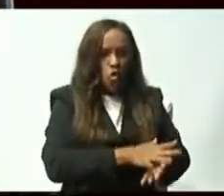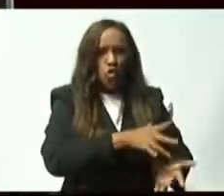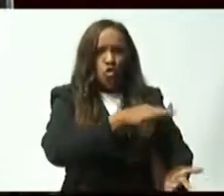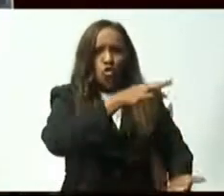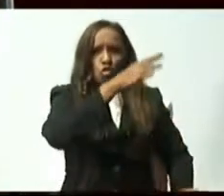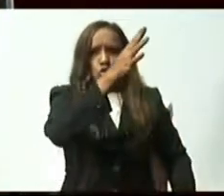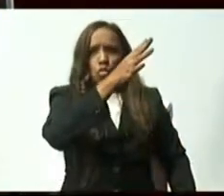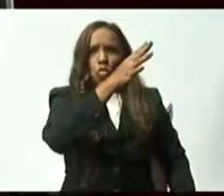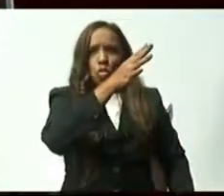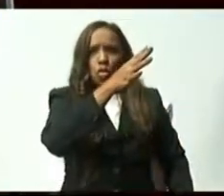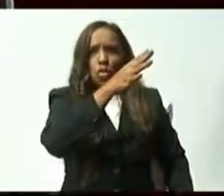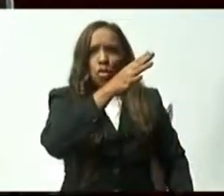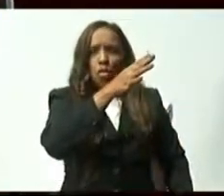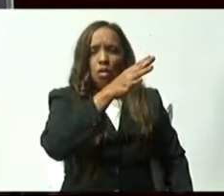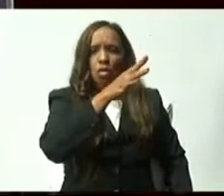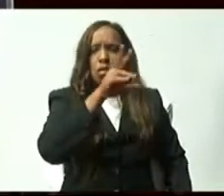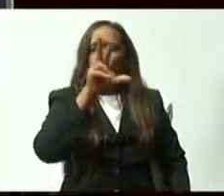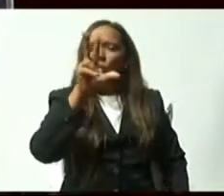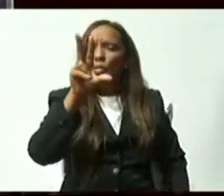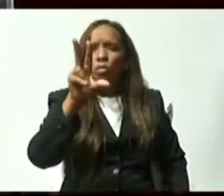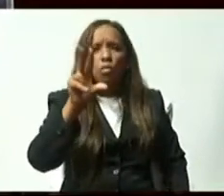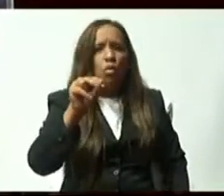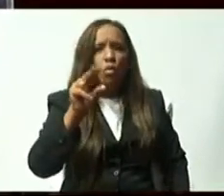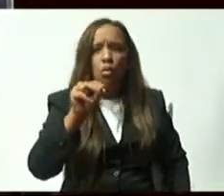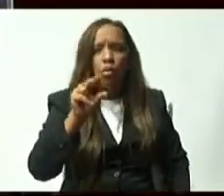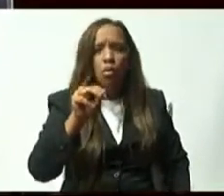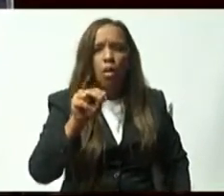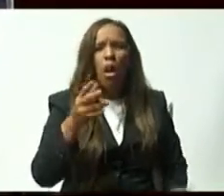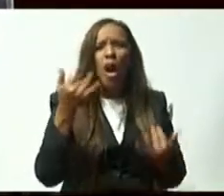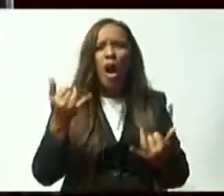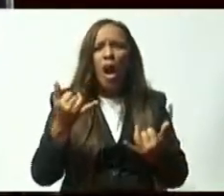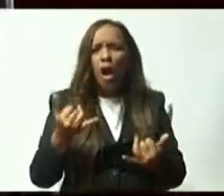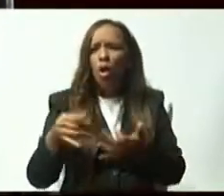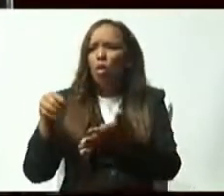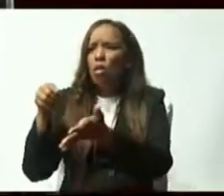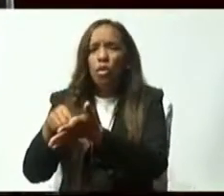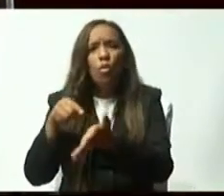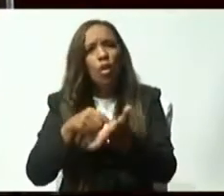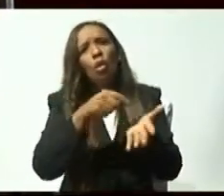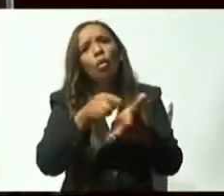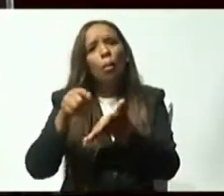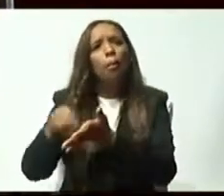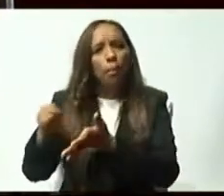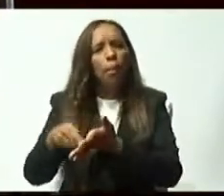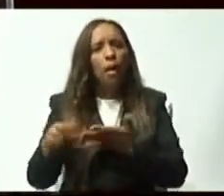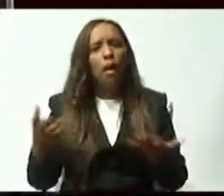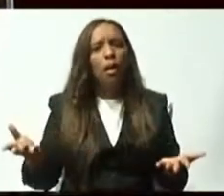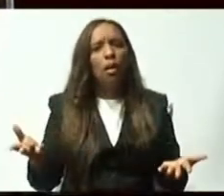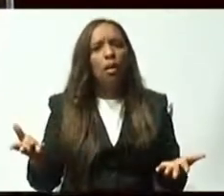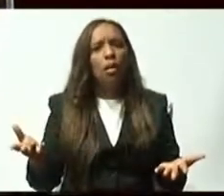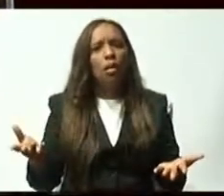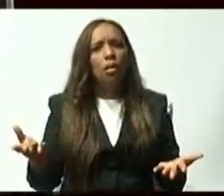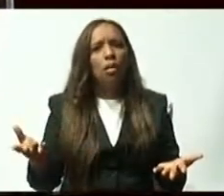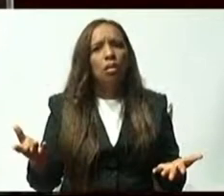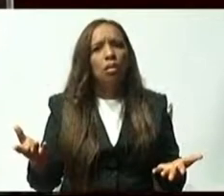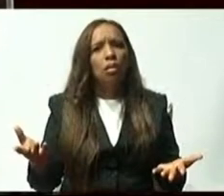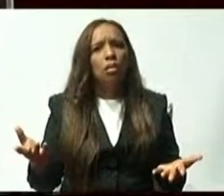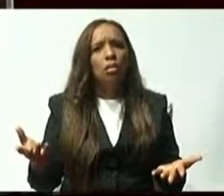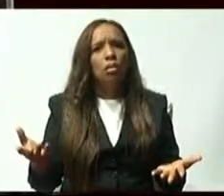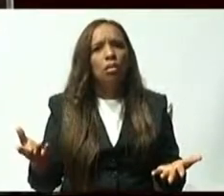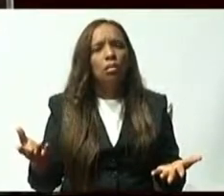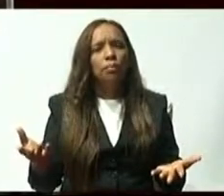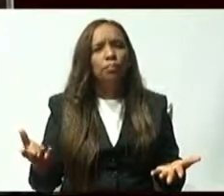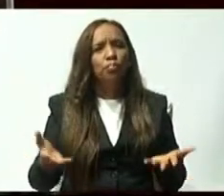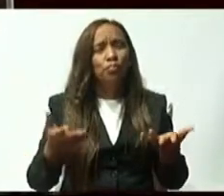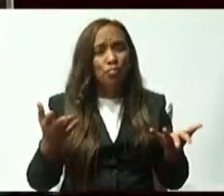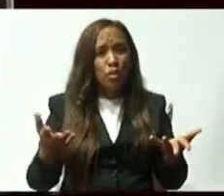tenía 18 años en este Congreso. Y que todos ustedes saben quién es. Y todos ustedes